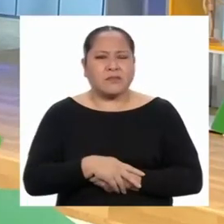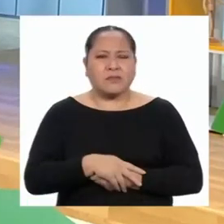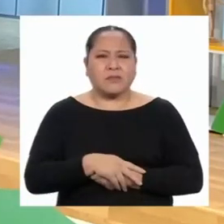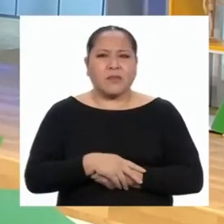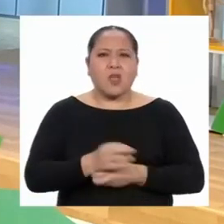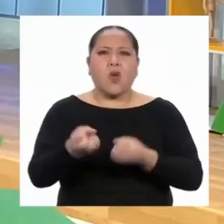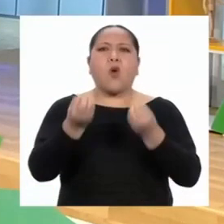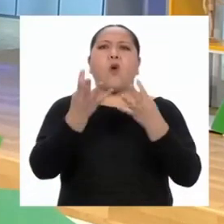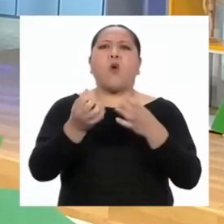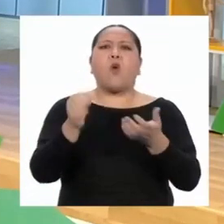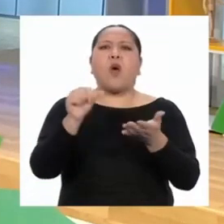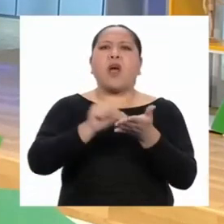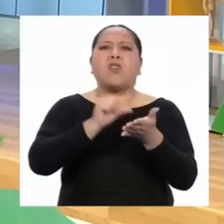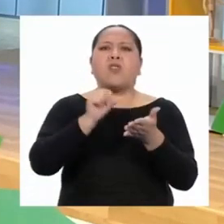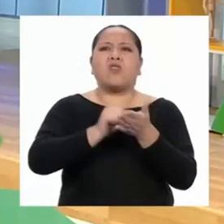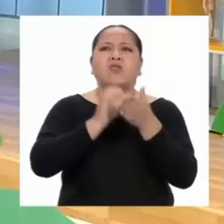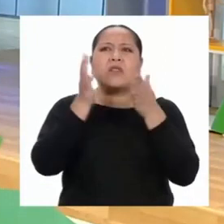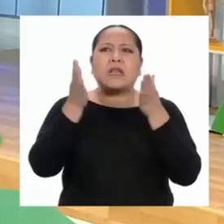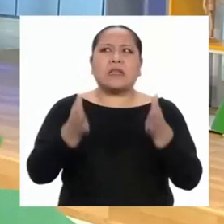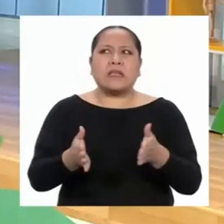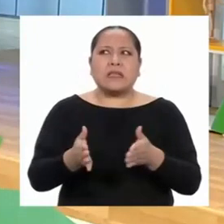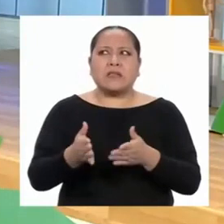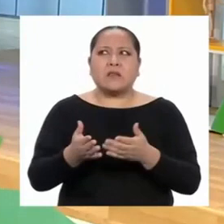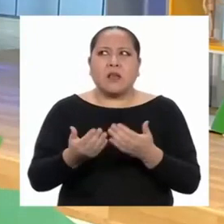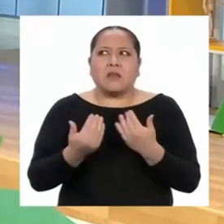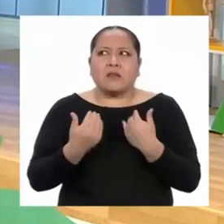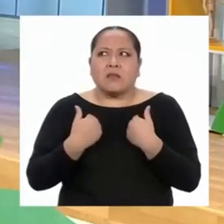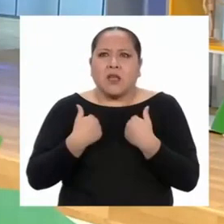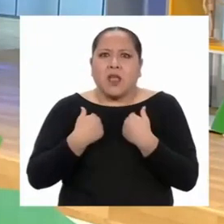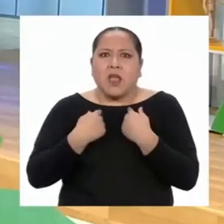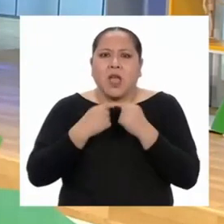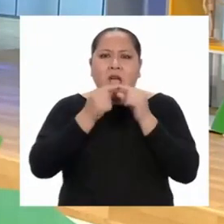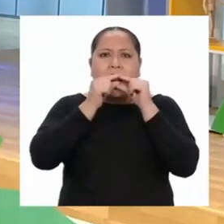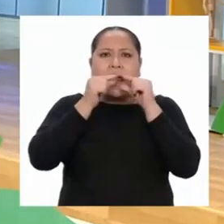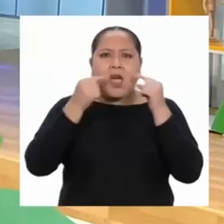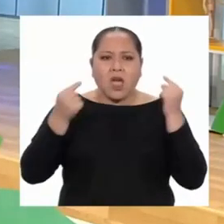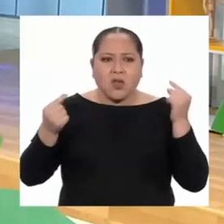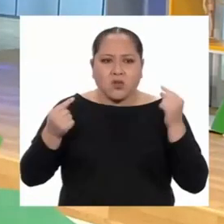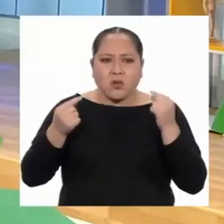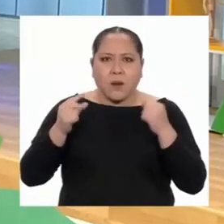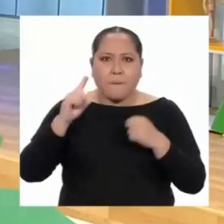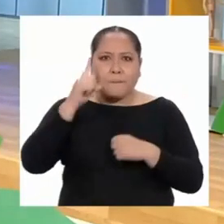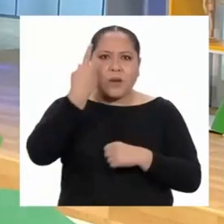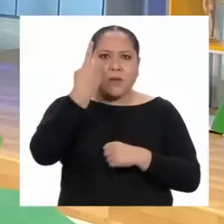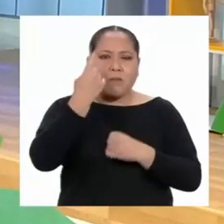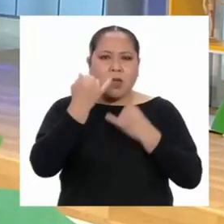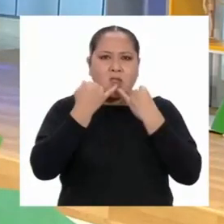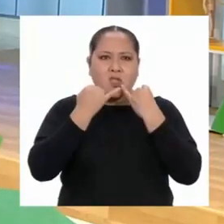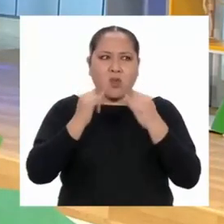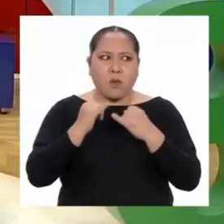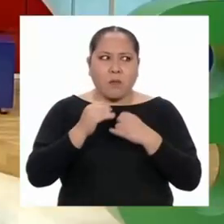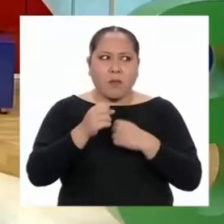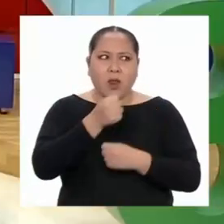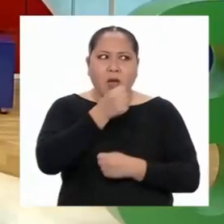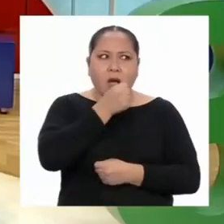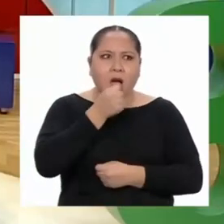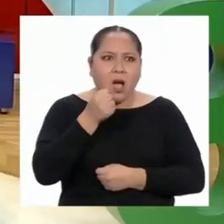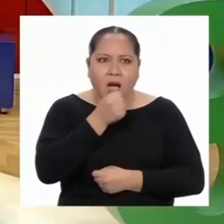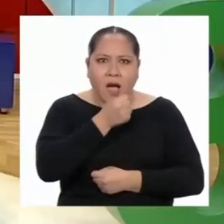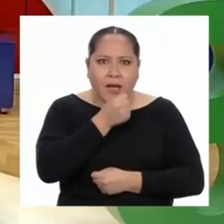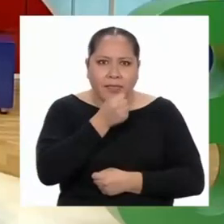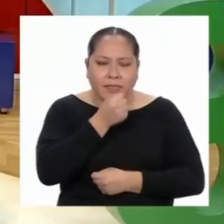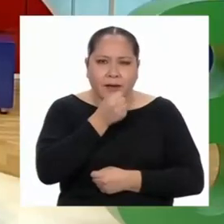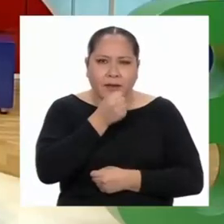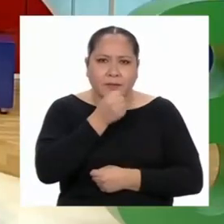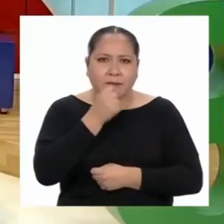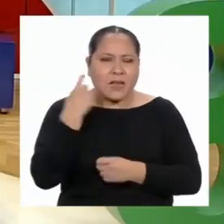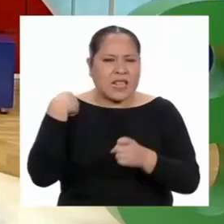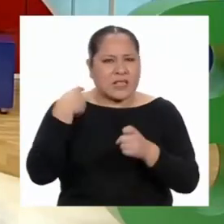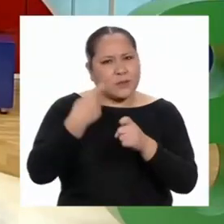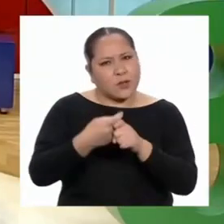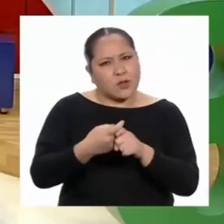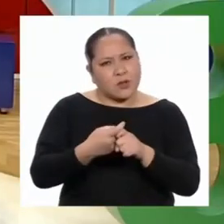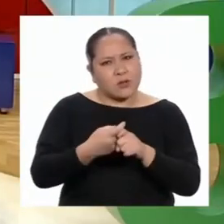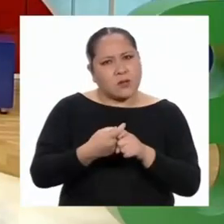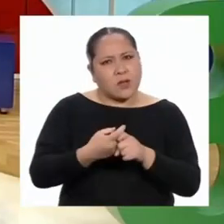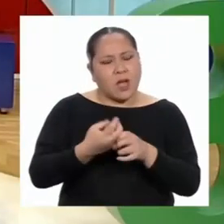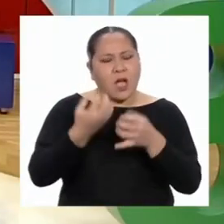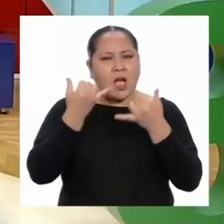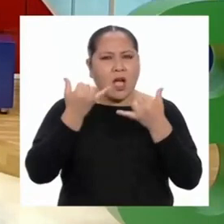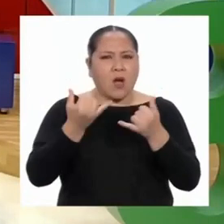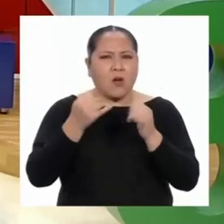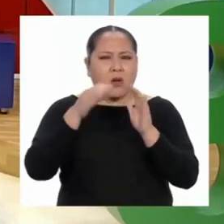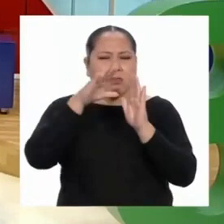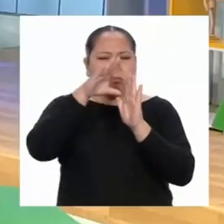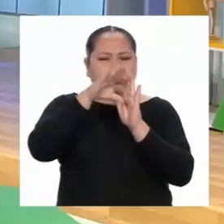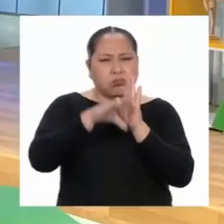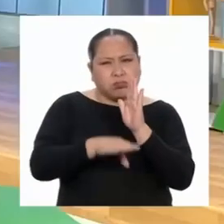¿Cuántos artistas tendrán el quechua como su lengua materna, pero cantan en castellano? ¿Hoy en día habrán menos quechua hablantes